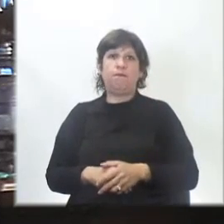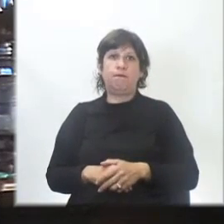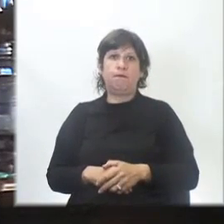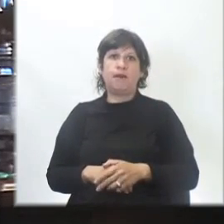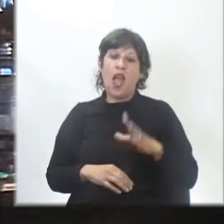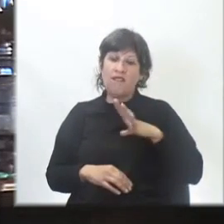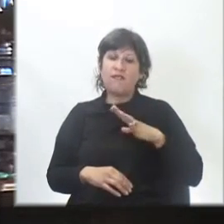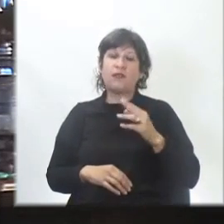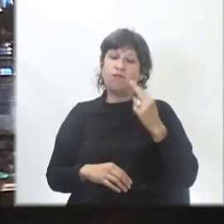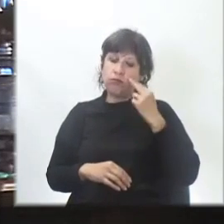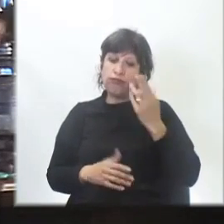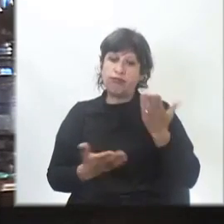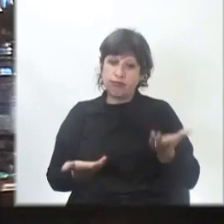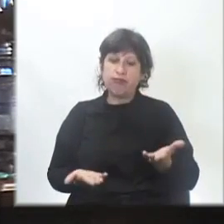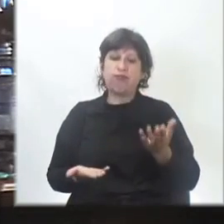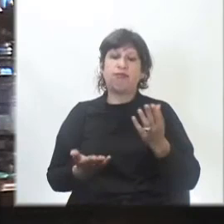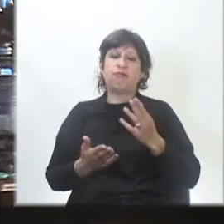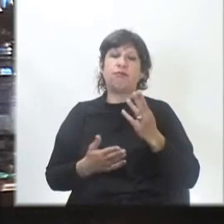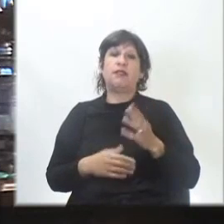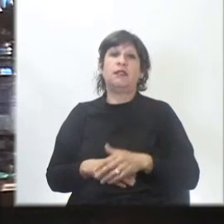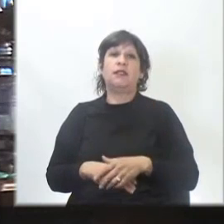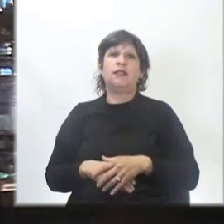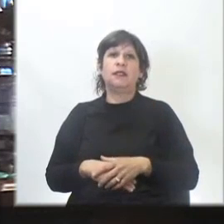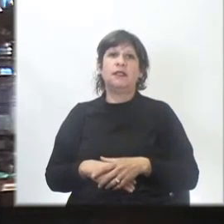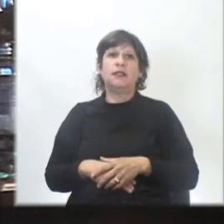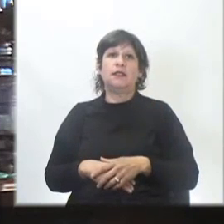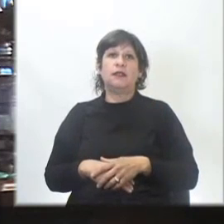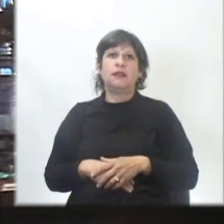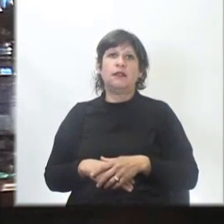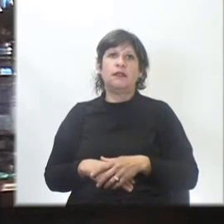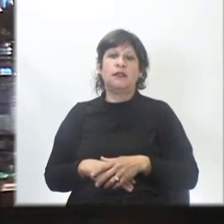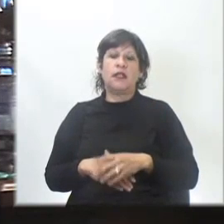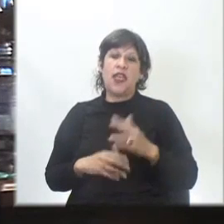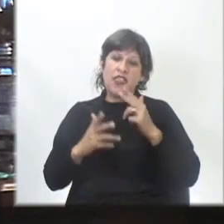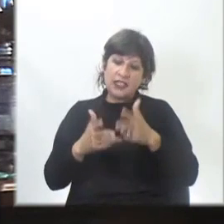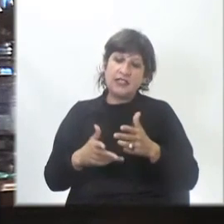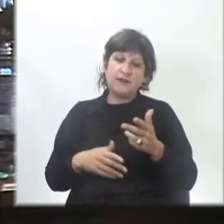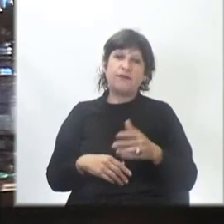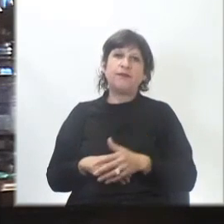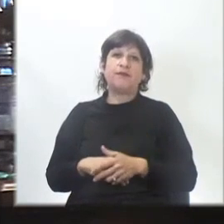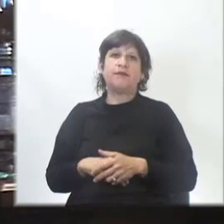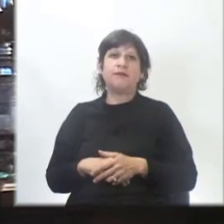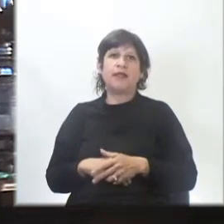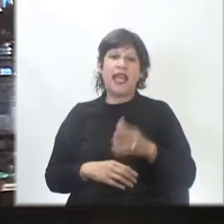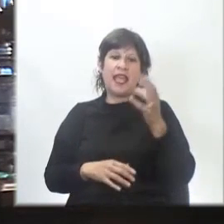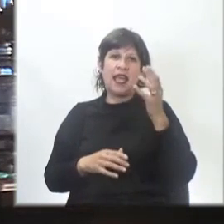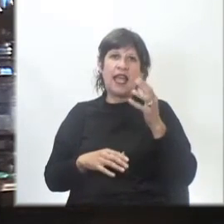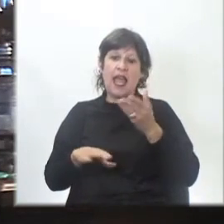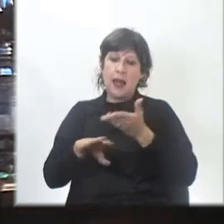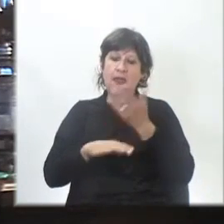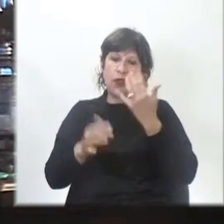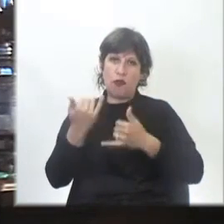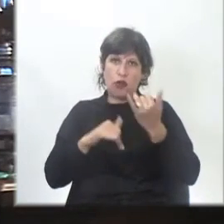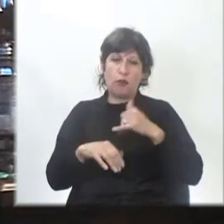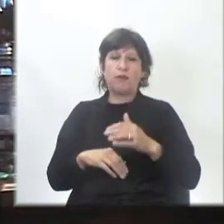había tenido unos problemas. Dice el pedido de